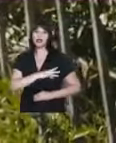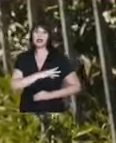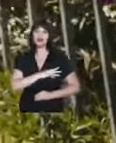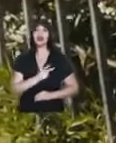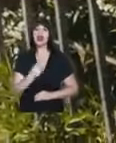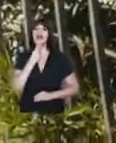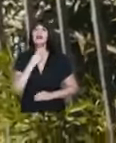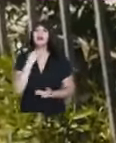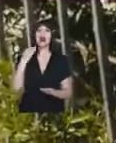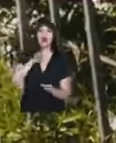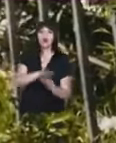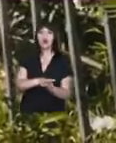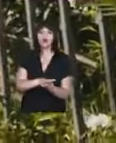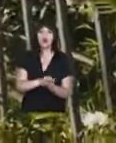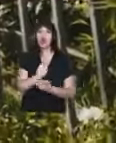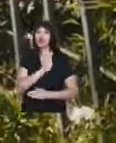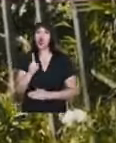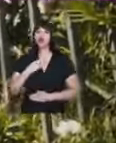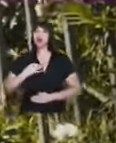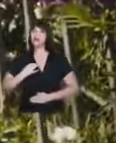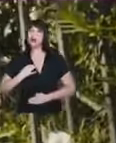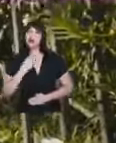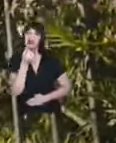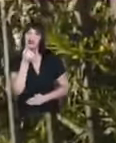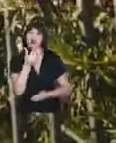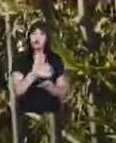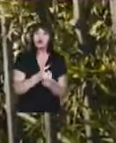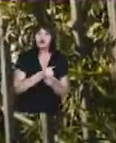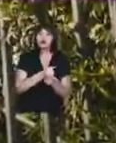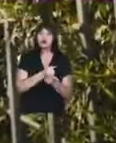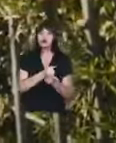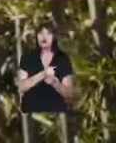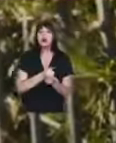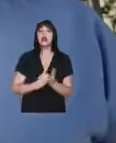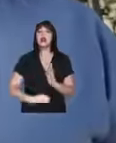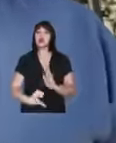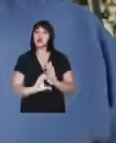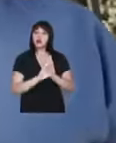un Chile donde la vida y la muerte no dependan de cuánto ganamos.